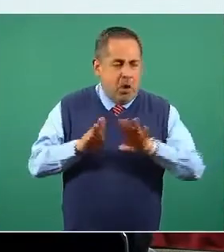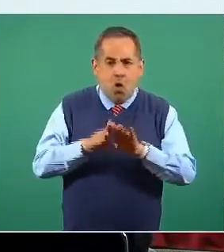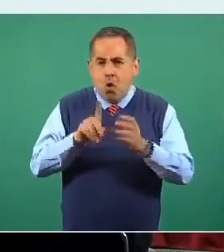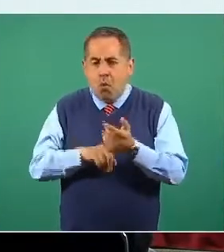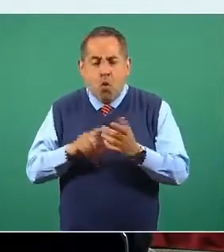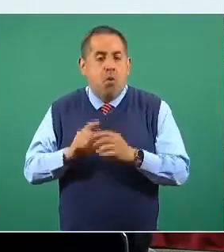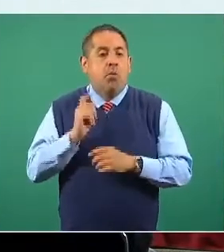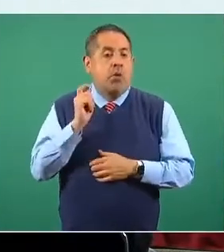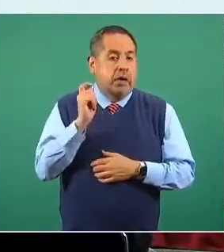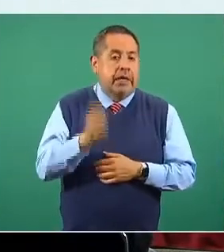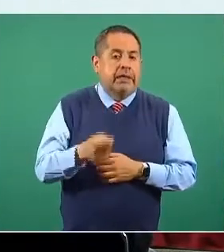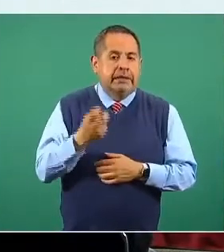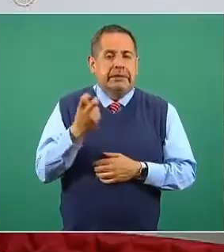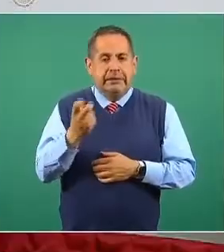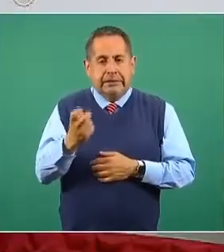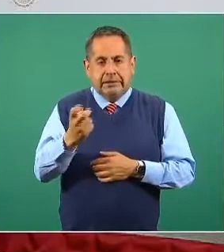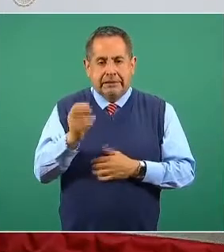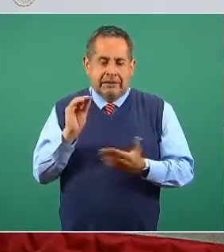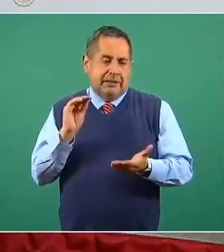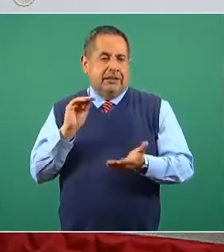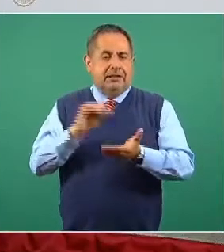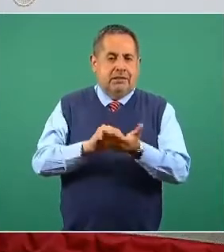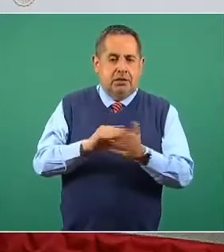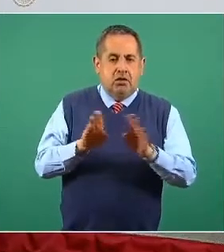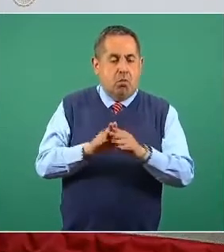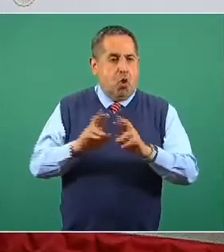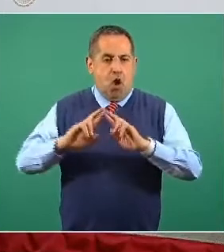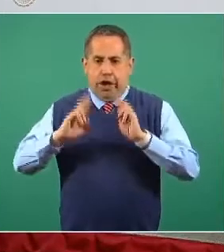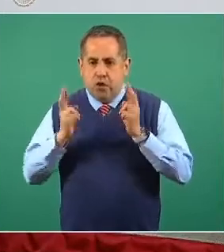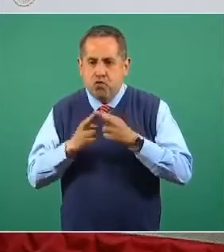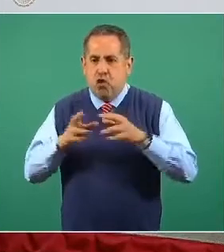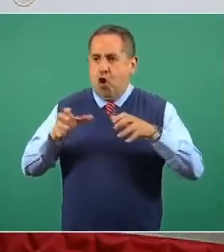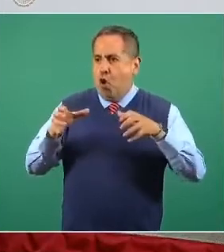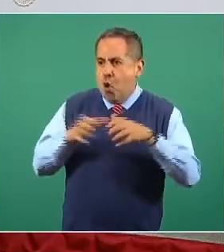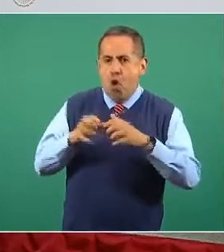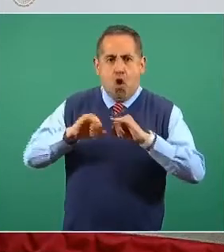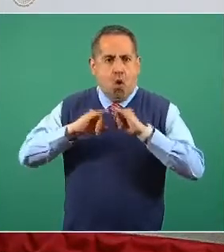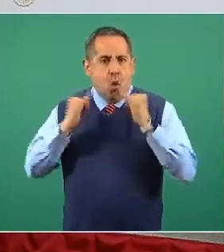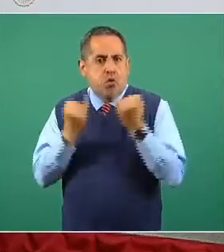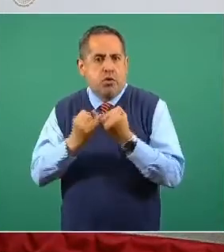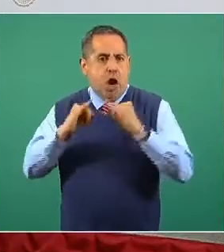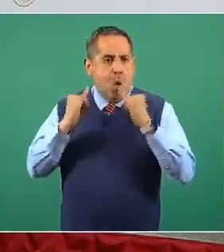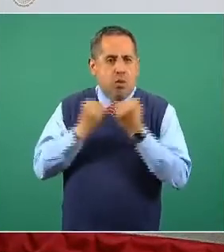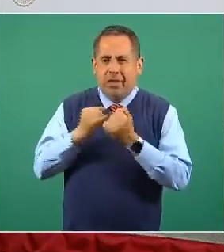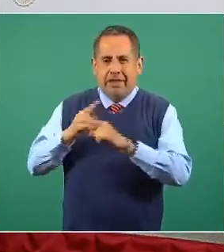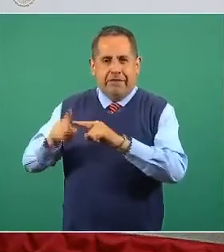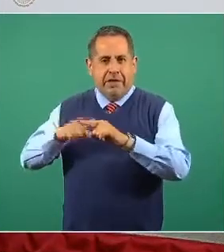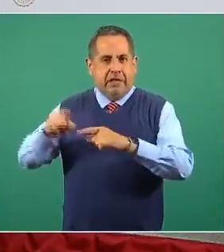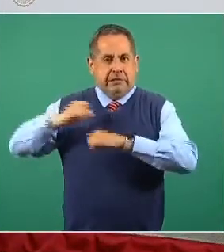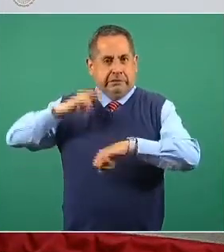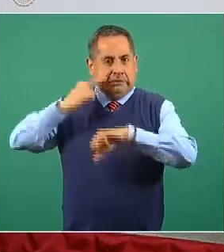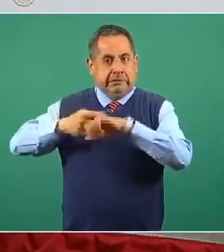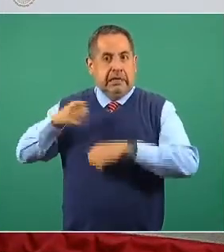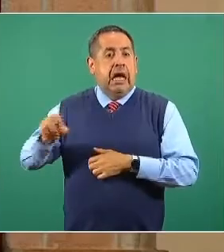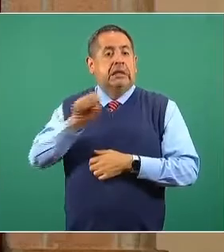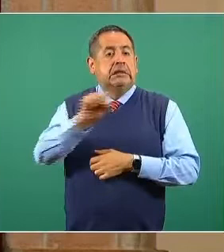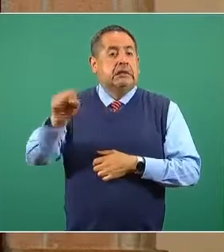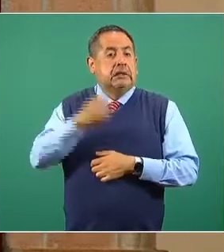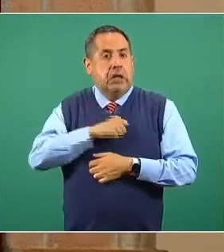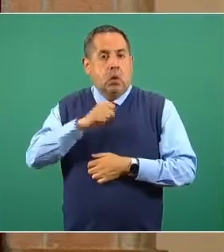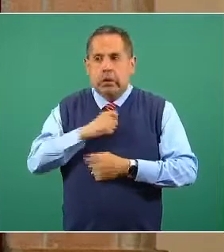con la implementación de reuniones de coordinación entre las diferentes áreas de la Secretaría de